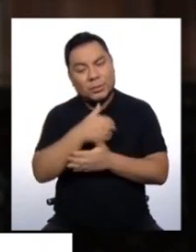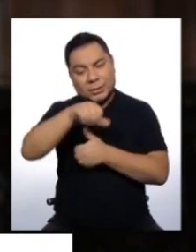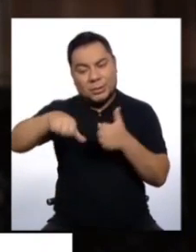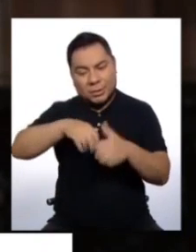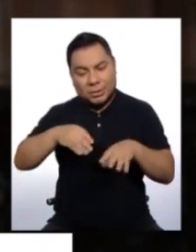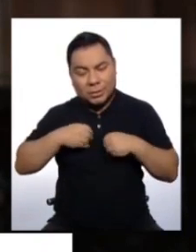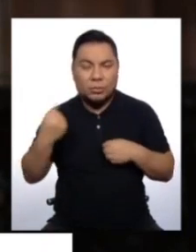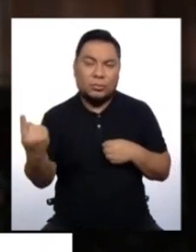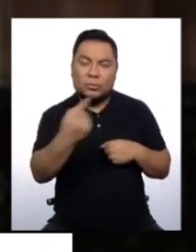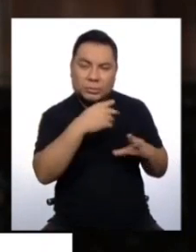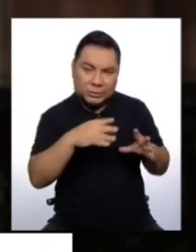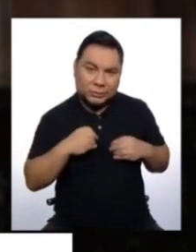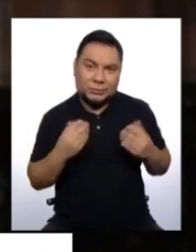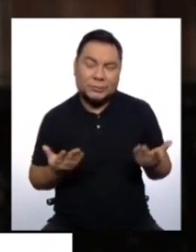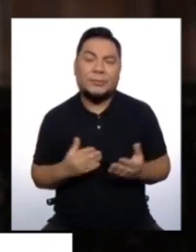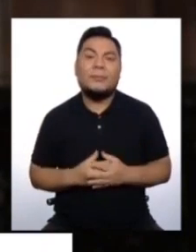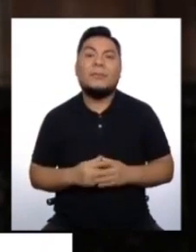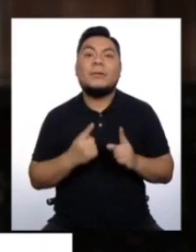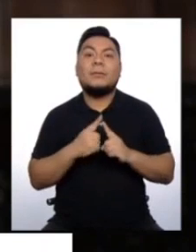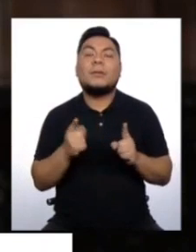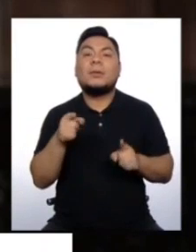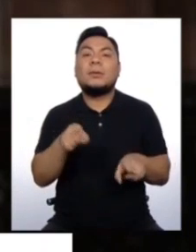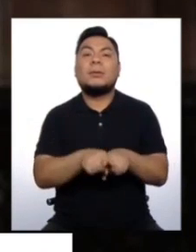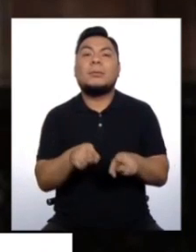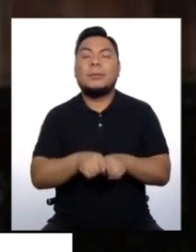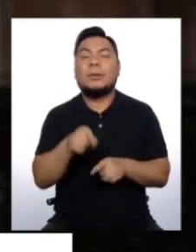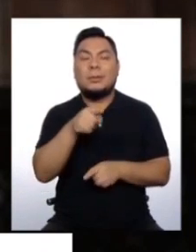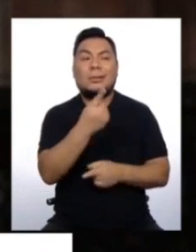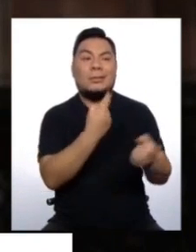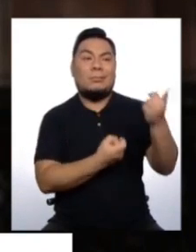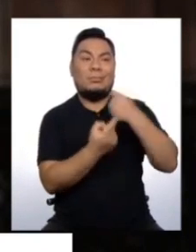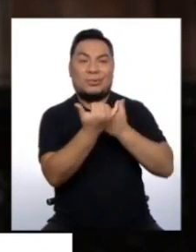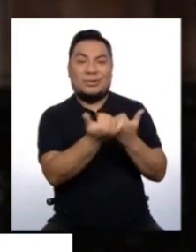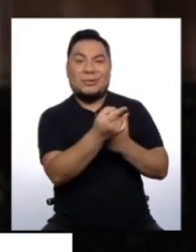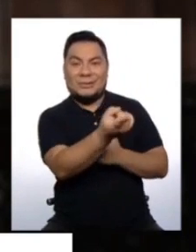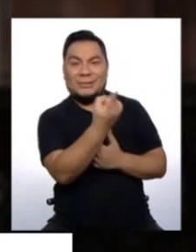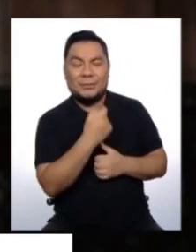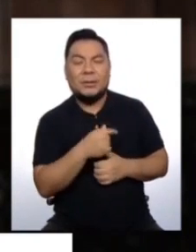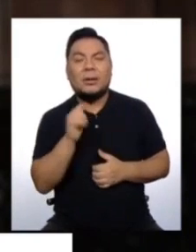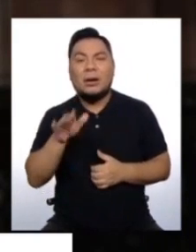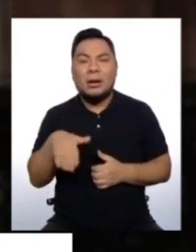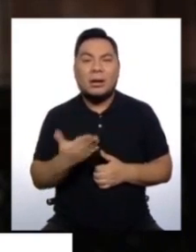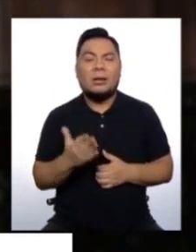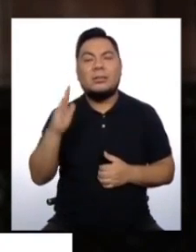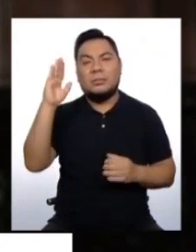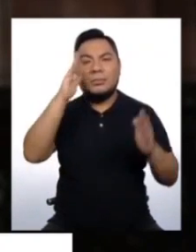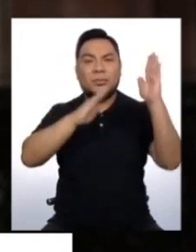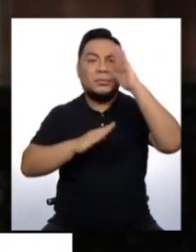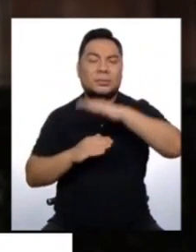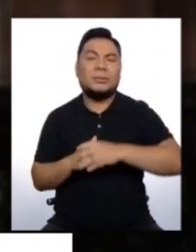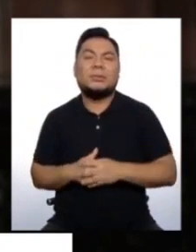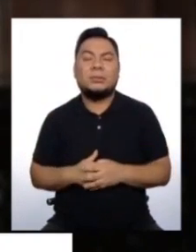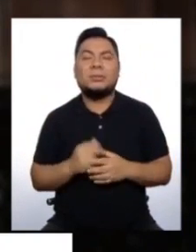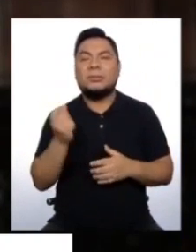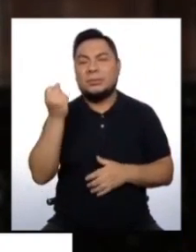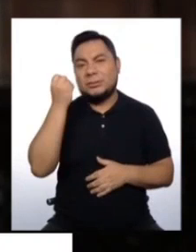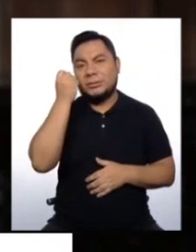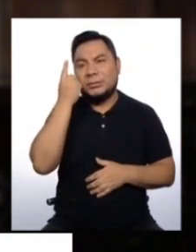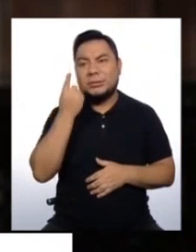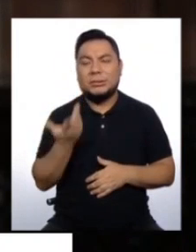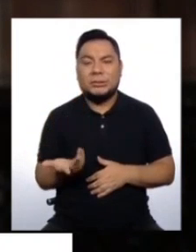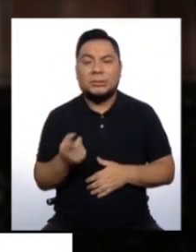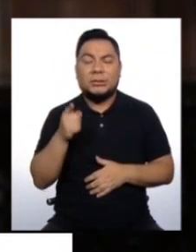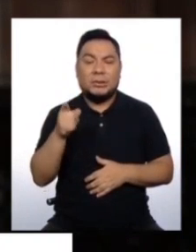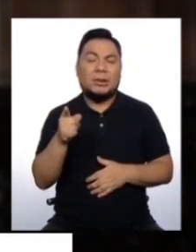convivencia. Y detrás de la pregunta que nos acaban de hacer hay una preocupación. Entiendo